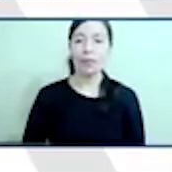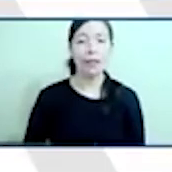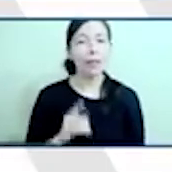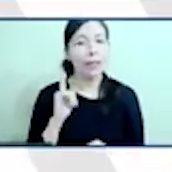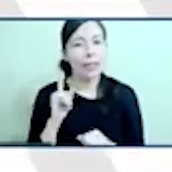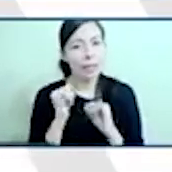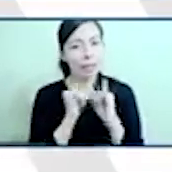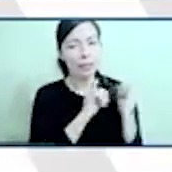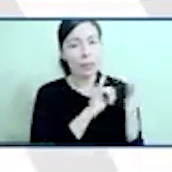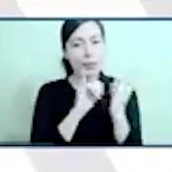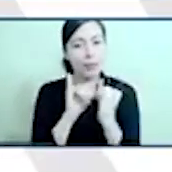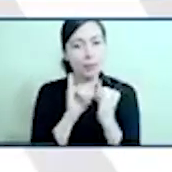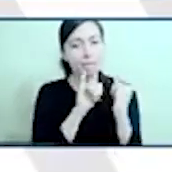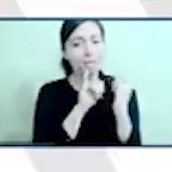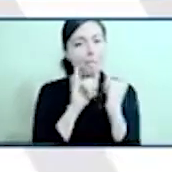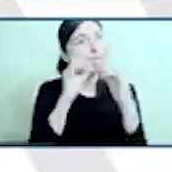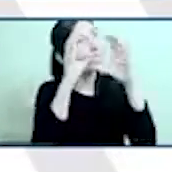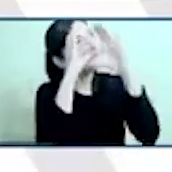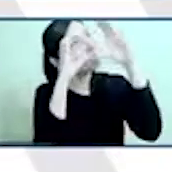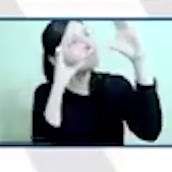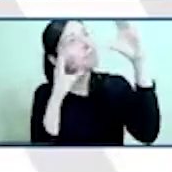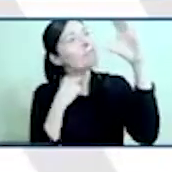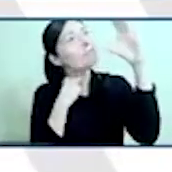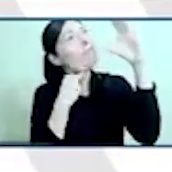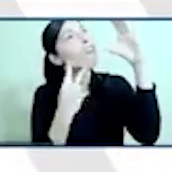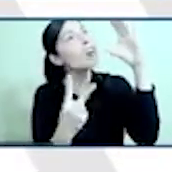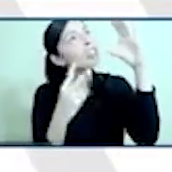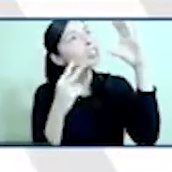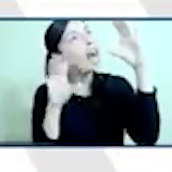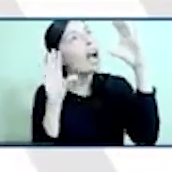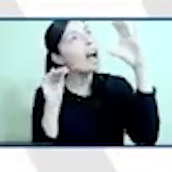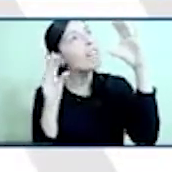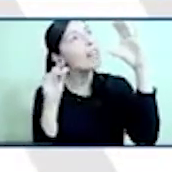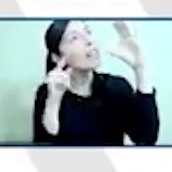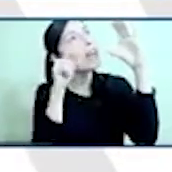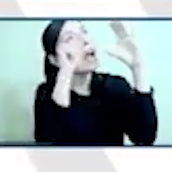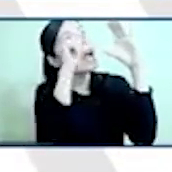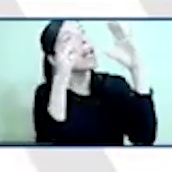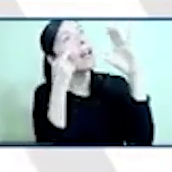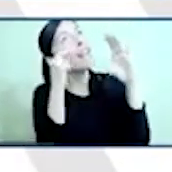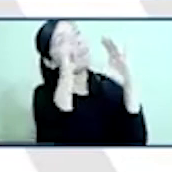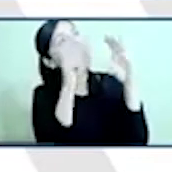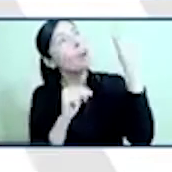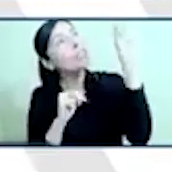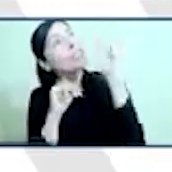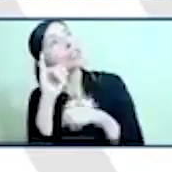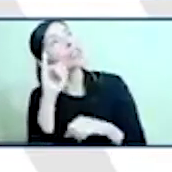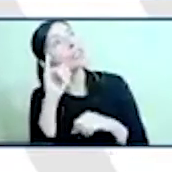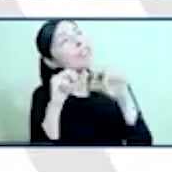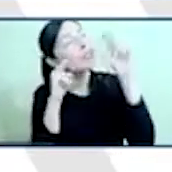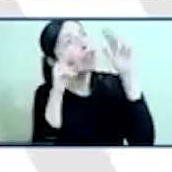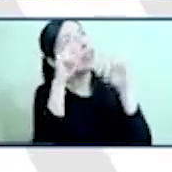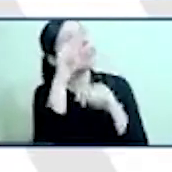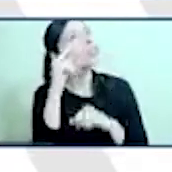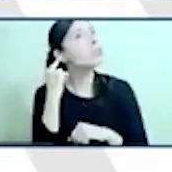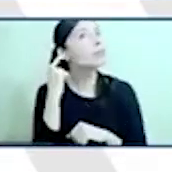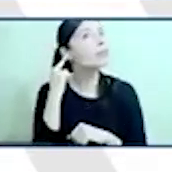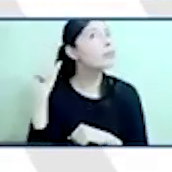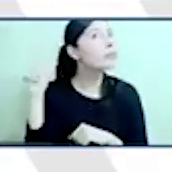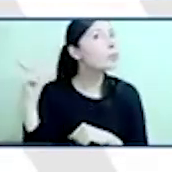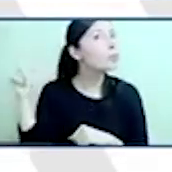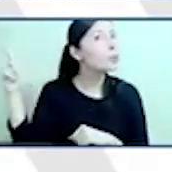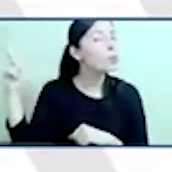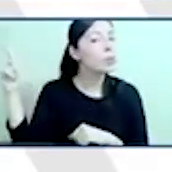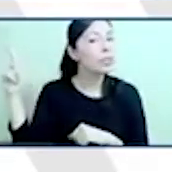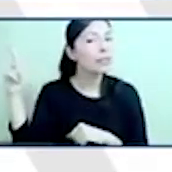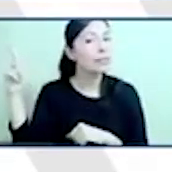persona en voz alta estaba diciendo en qué momento el satélite estaba pasando por su telescopio, con el sonido que estaba sonando de fondo, que